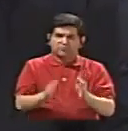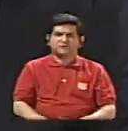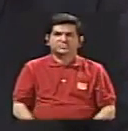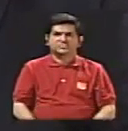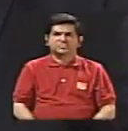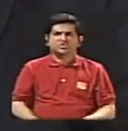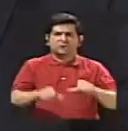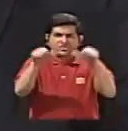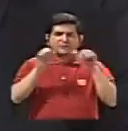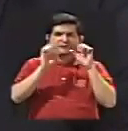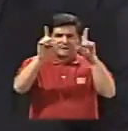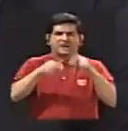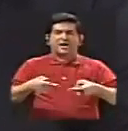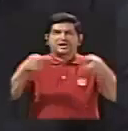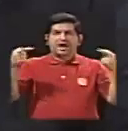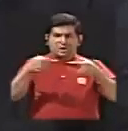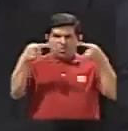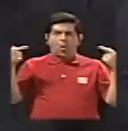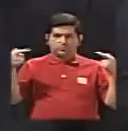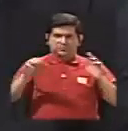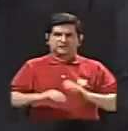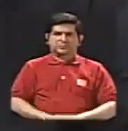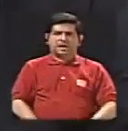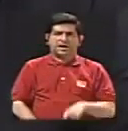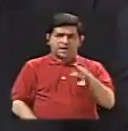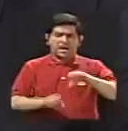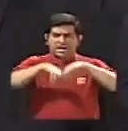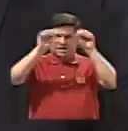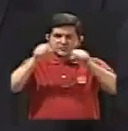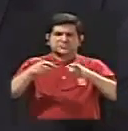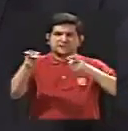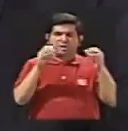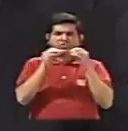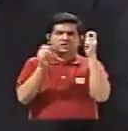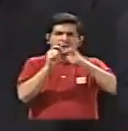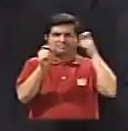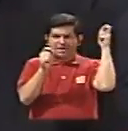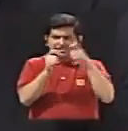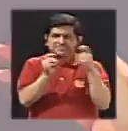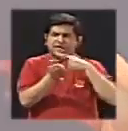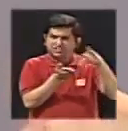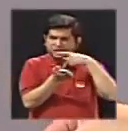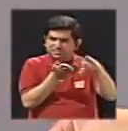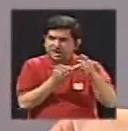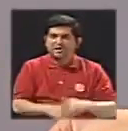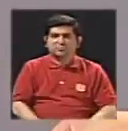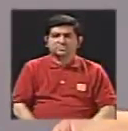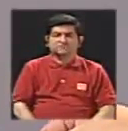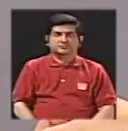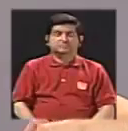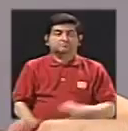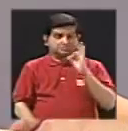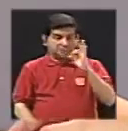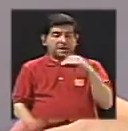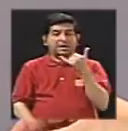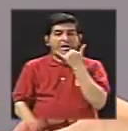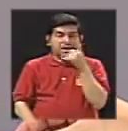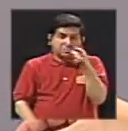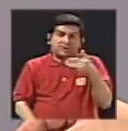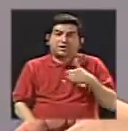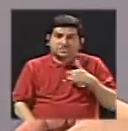sector educativo están en contra porque ese sistema lleva un control más preciso en los pagos. Bueno, está equivocado